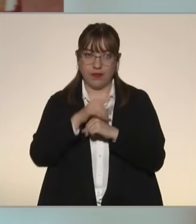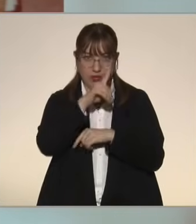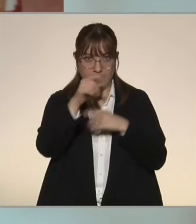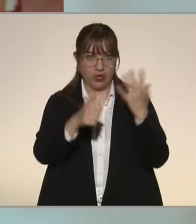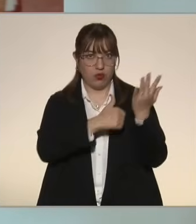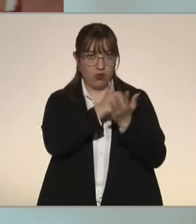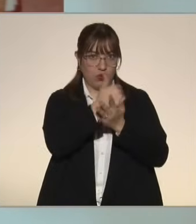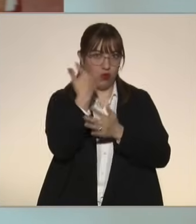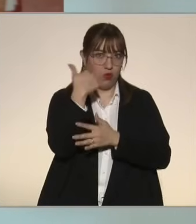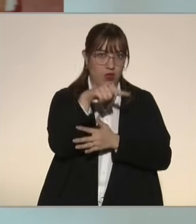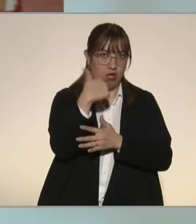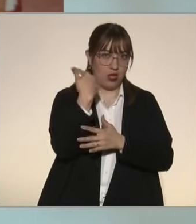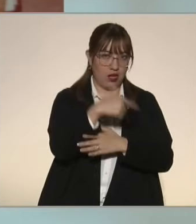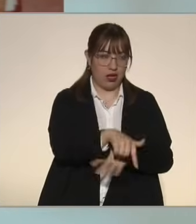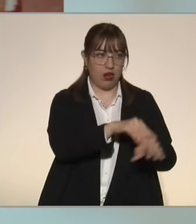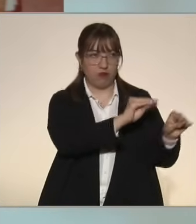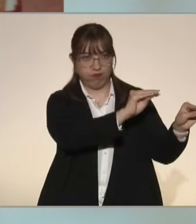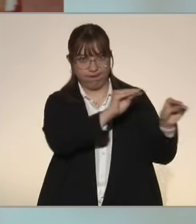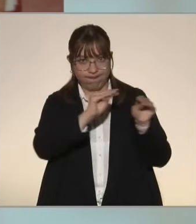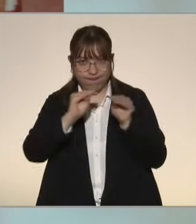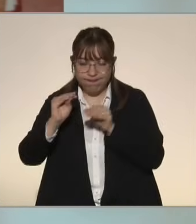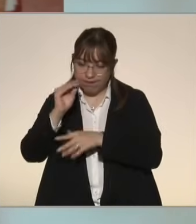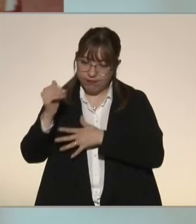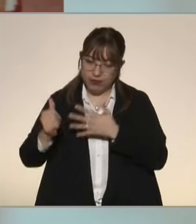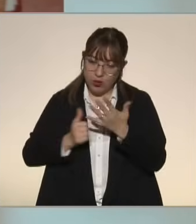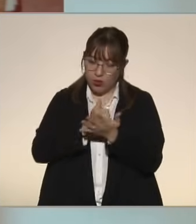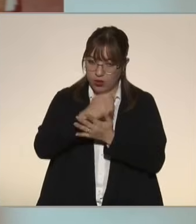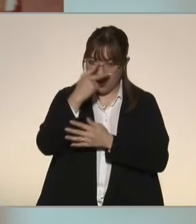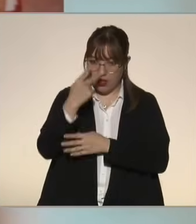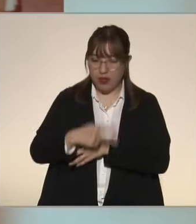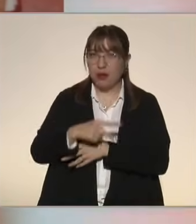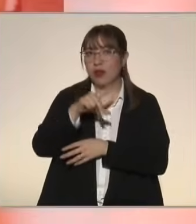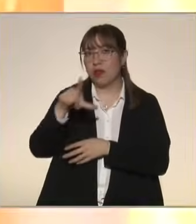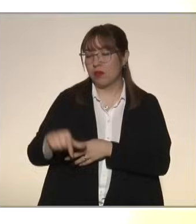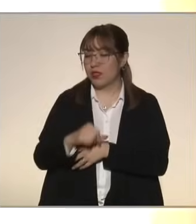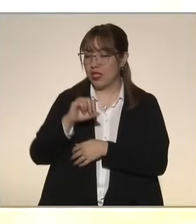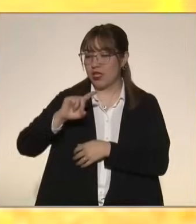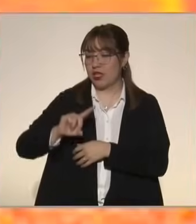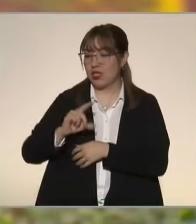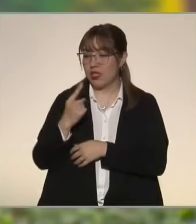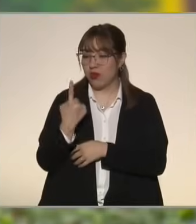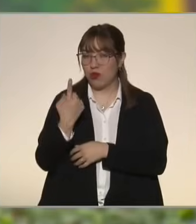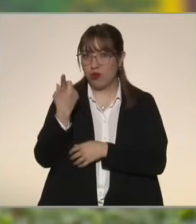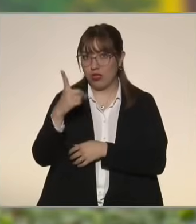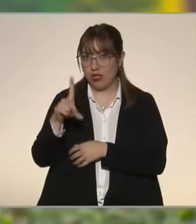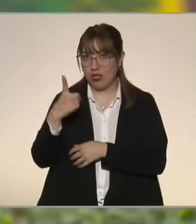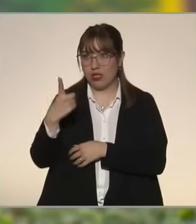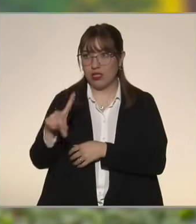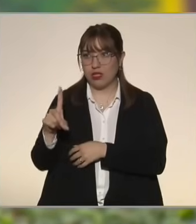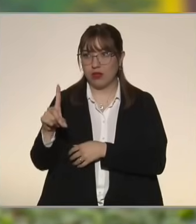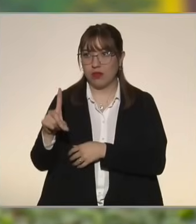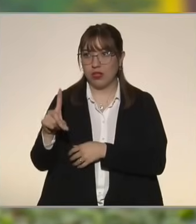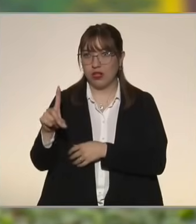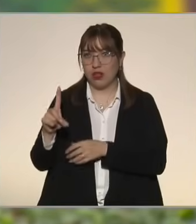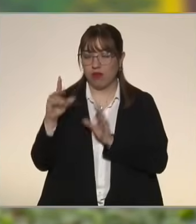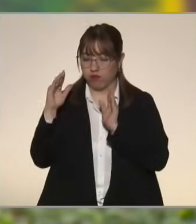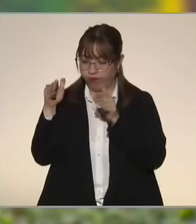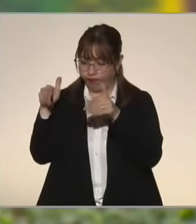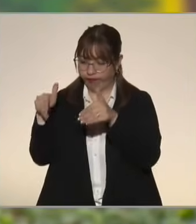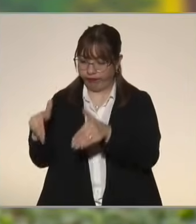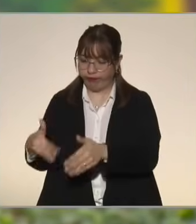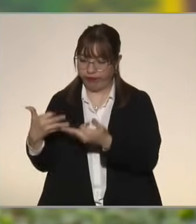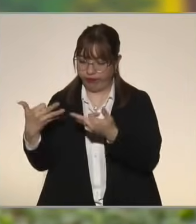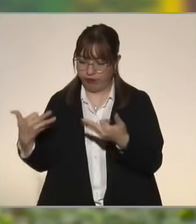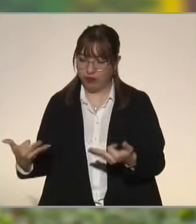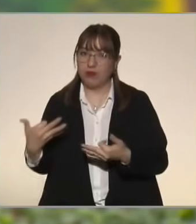de Guadalajara para la Ciudad de México y lo sepultamos el día 31 de diciembre. Cuando llegaba diciembre, pues era algo muy triste,